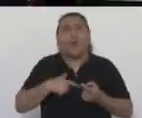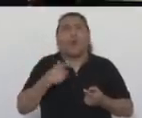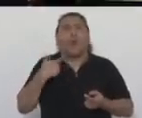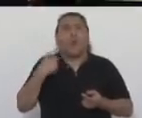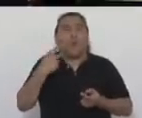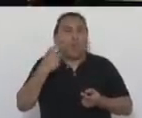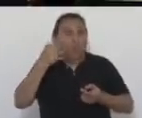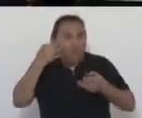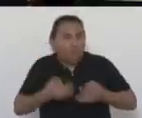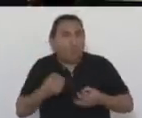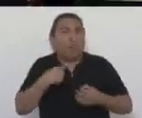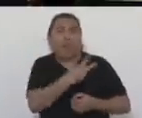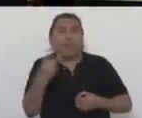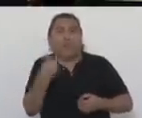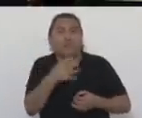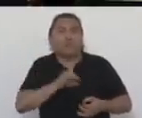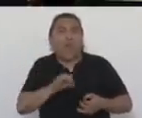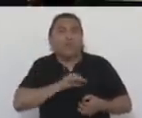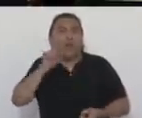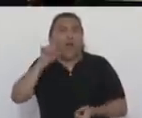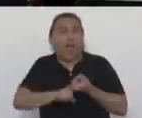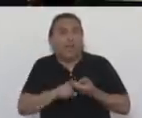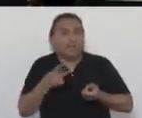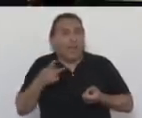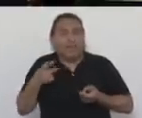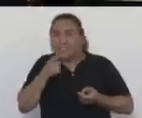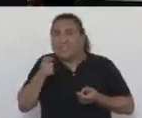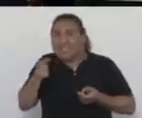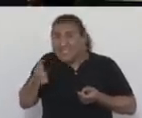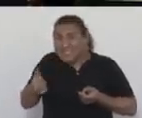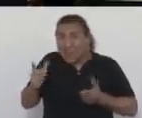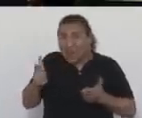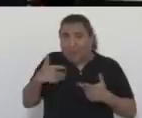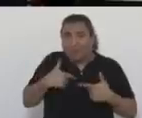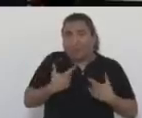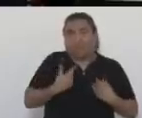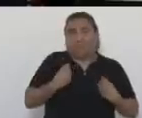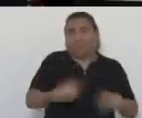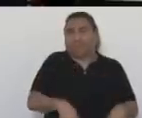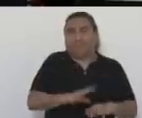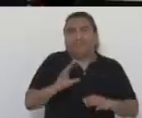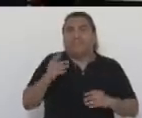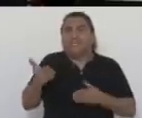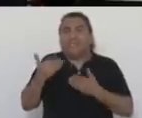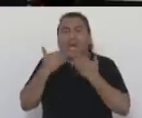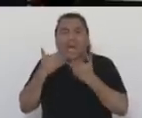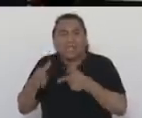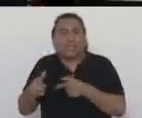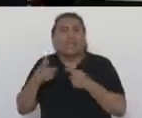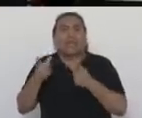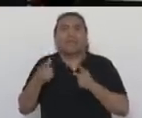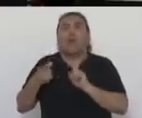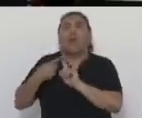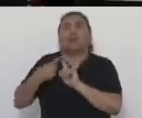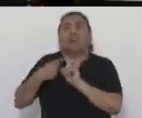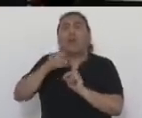sin quien nada de lo que hice hubiera sido posible. María Eugenia es una santa y es a la vez mi conexión con el cielo y mi